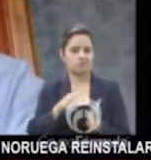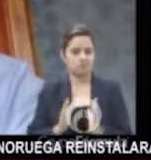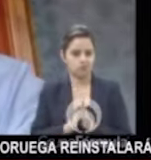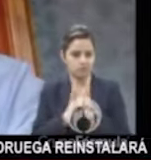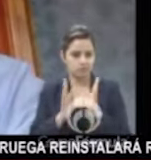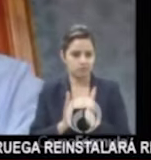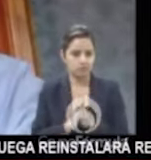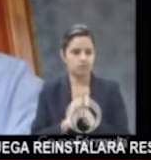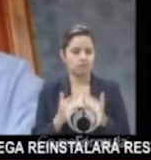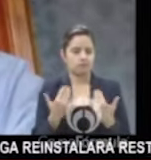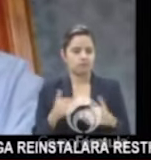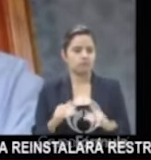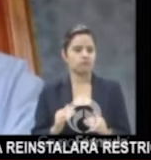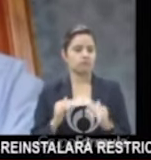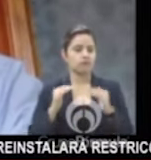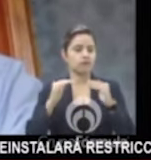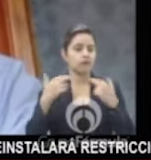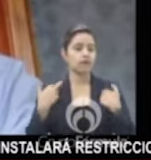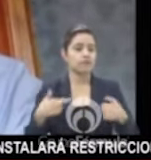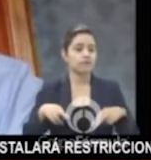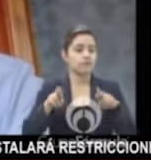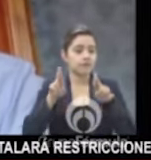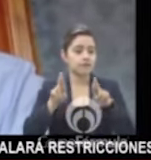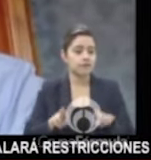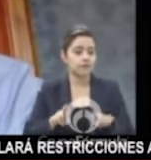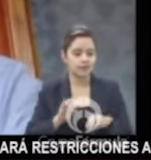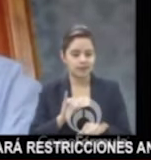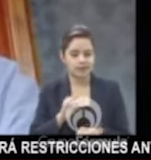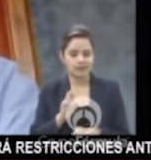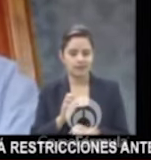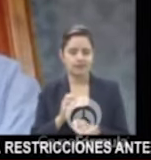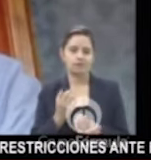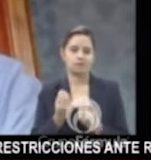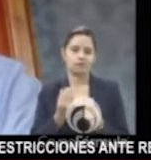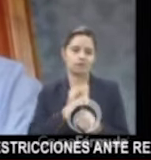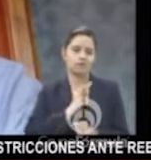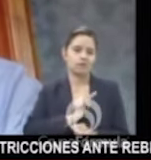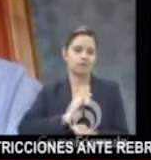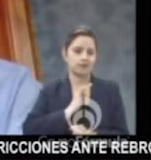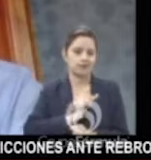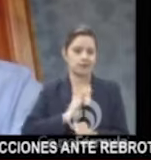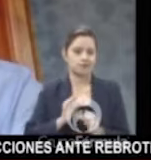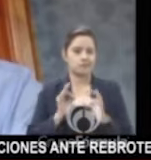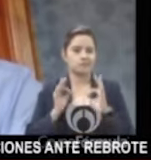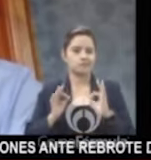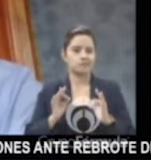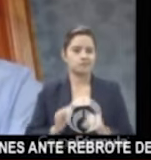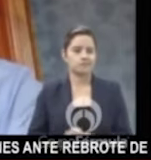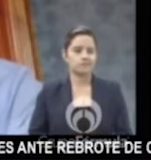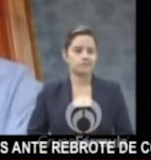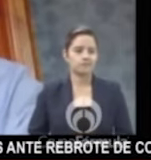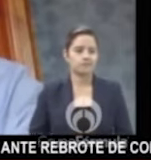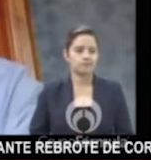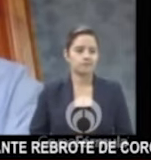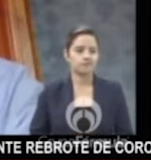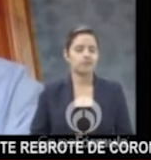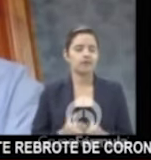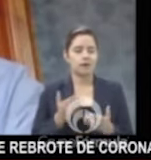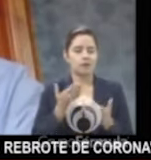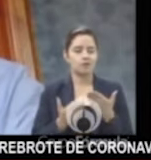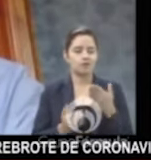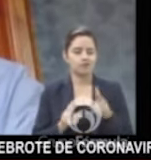los recursos para hacerlo con eficiencia. No puede en estos momentos decidir, bueno, cuáles son las tareas